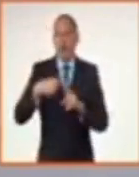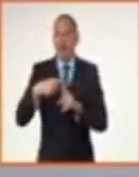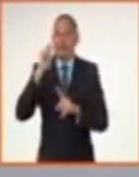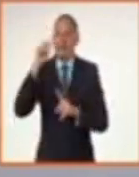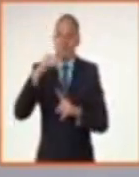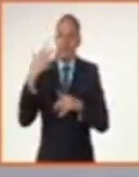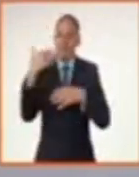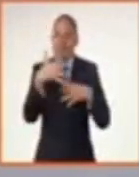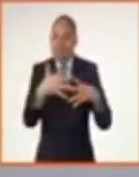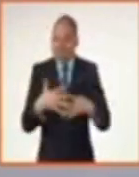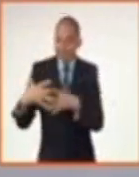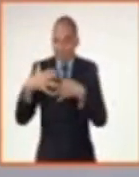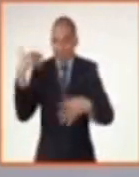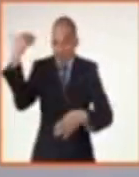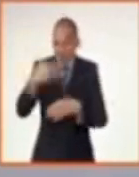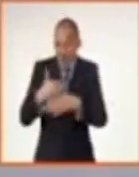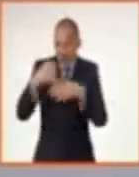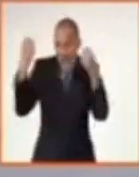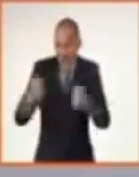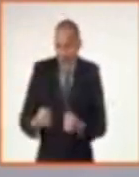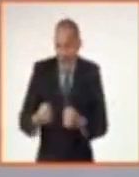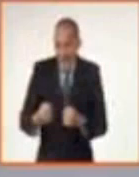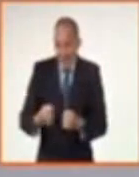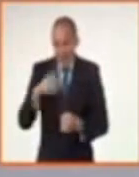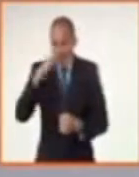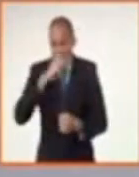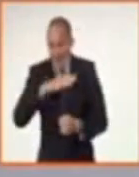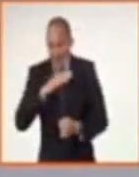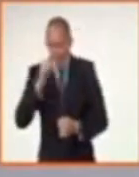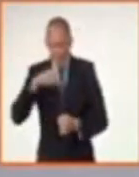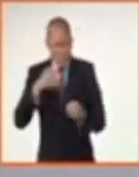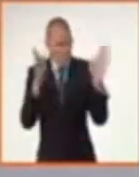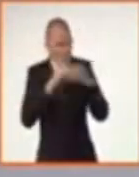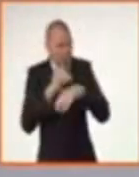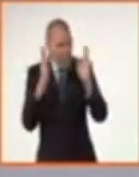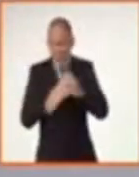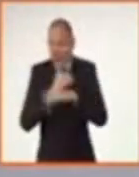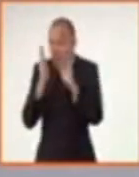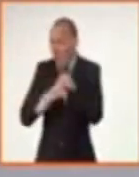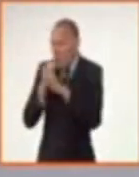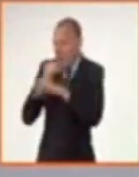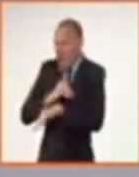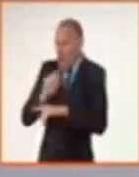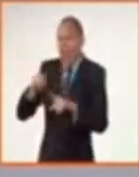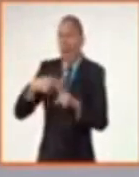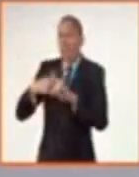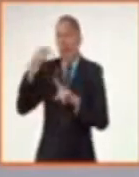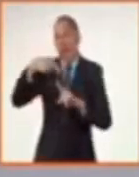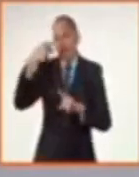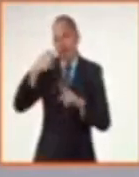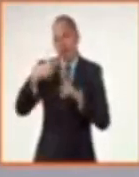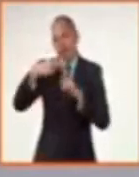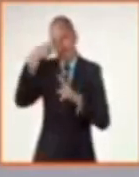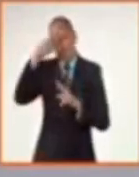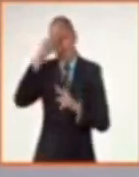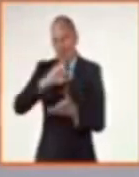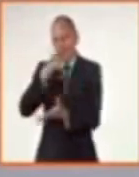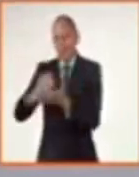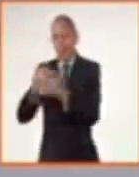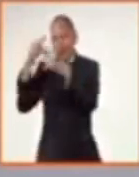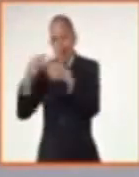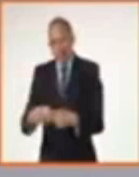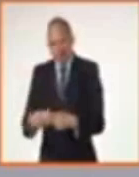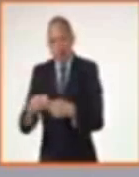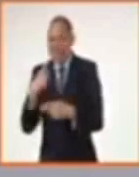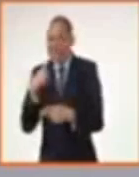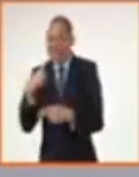países patrocinadores del terrorismo impulsada por Estados Unidos. O sea, todo eso de